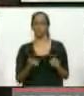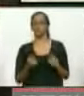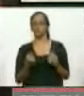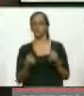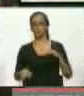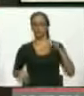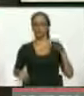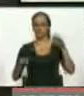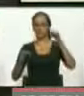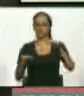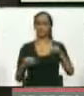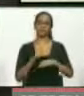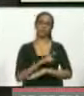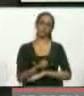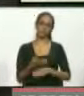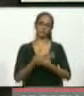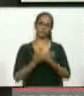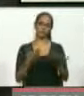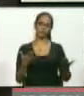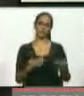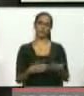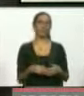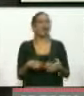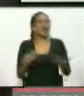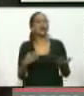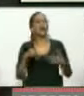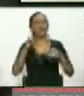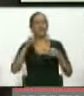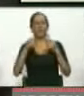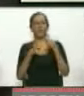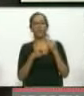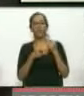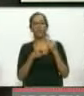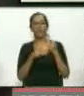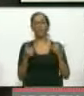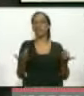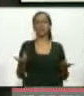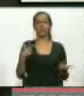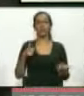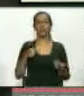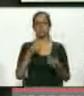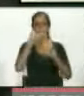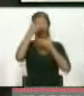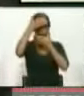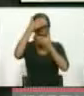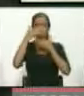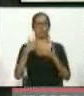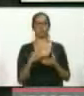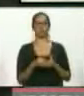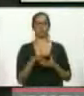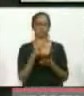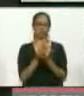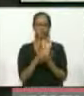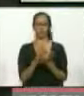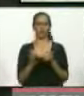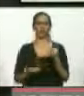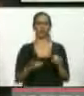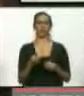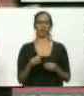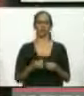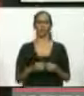la orden ahora bien que le queda bueno le queda el terrorismo lo que yo siempre han hecho tienen dinero